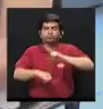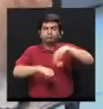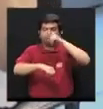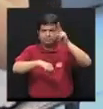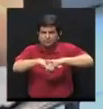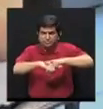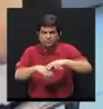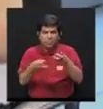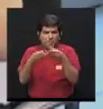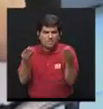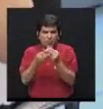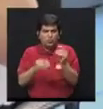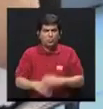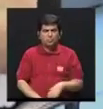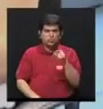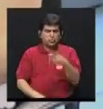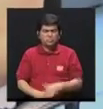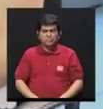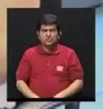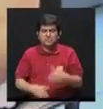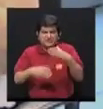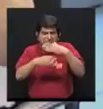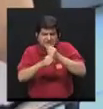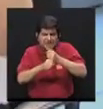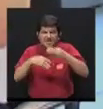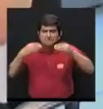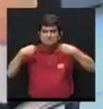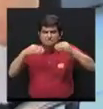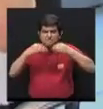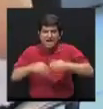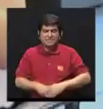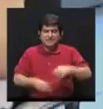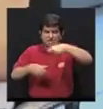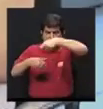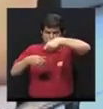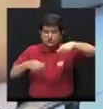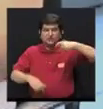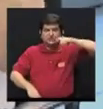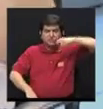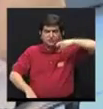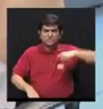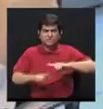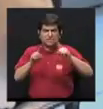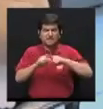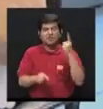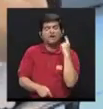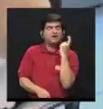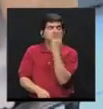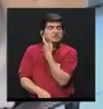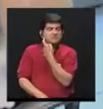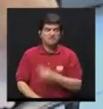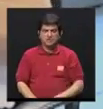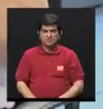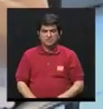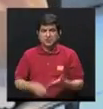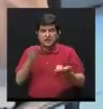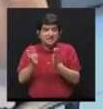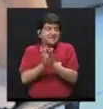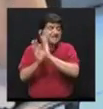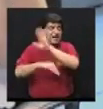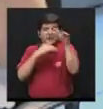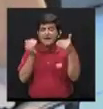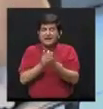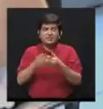productos sintéticos, los plásticos, la pasta de dientes, muchos de los perfumes, los frascos, en general todos los plásticos y